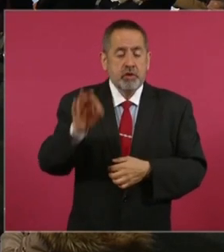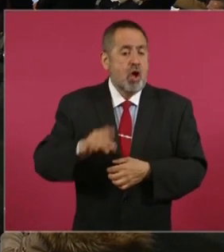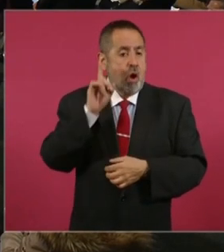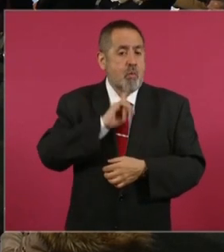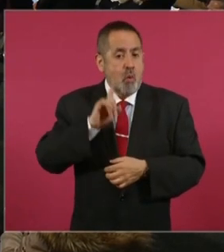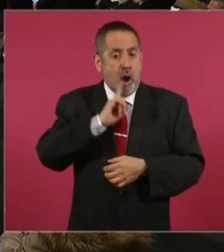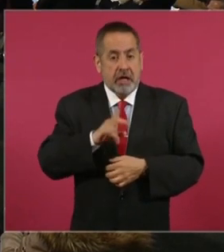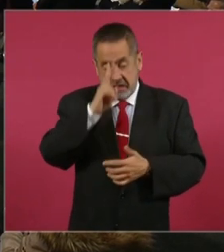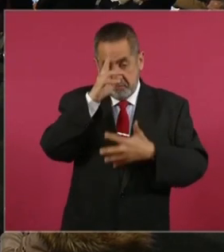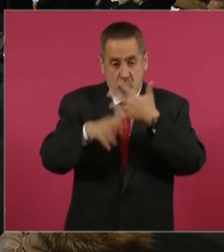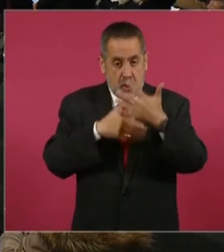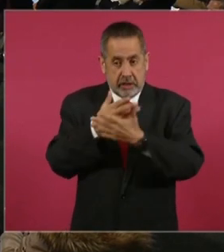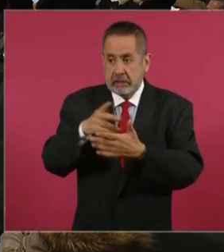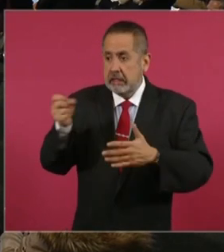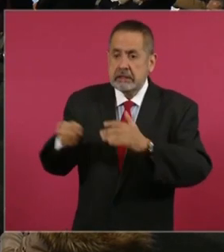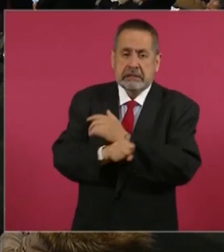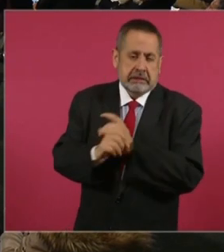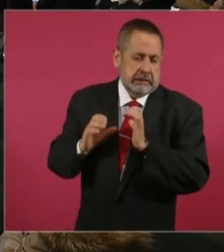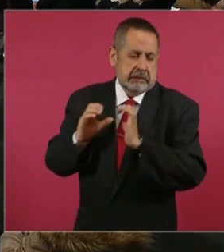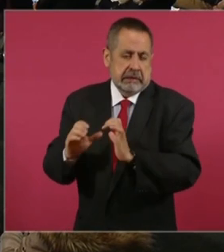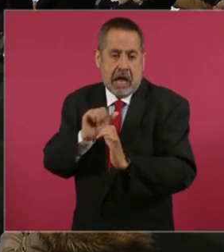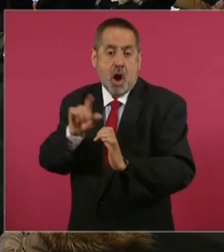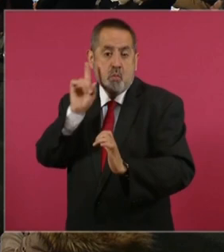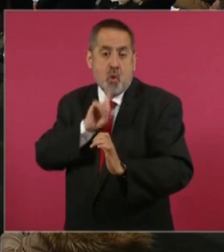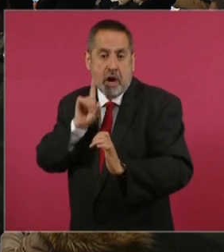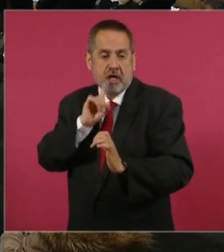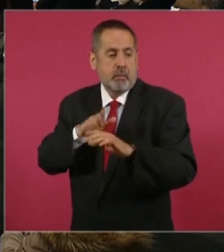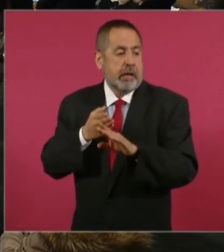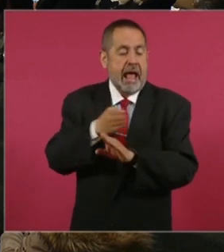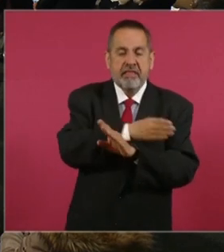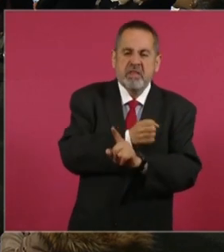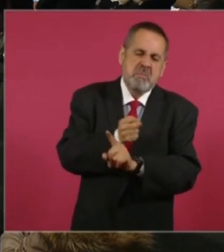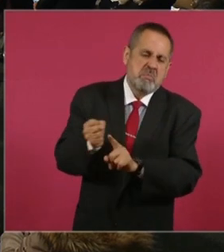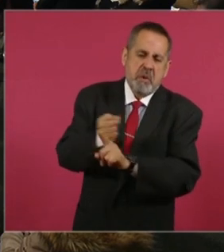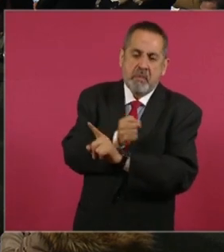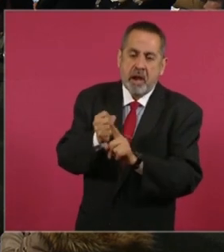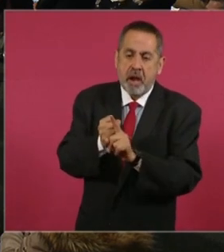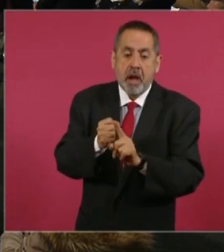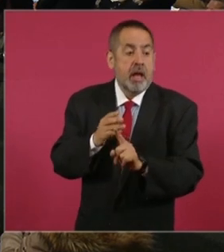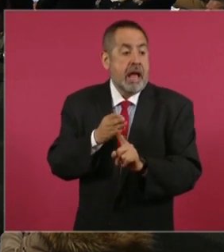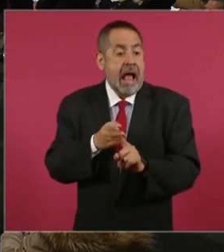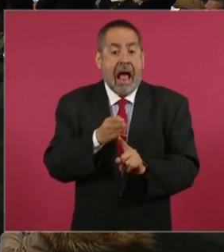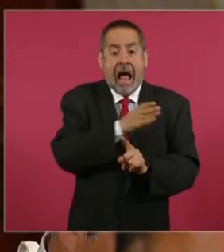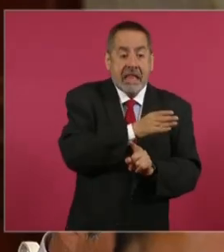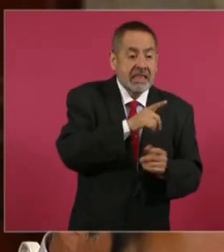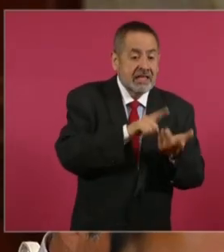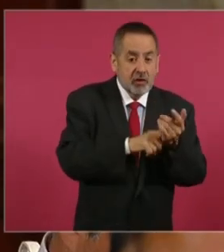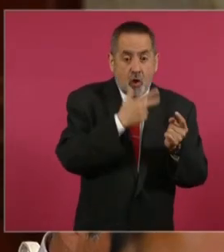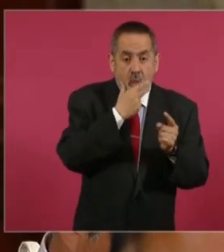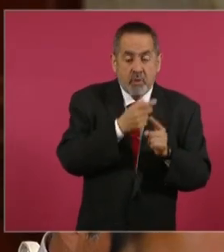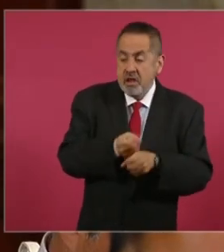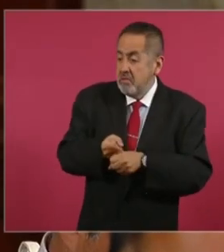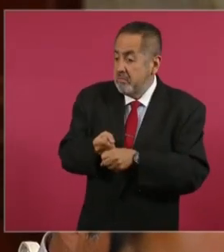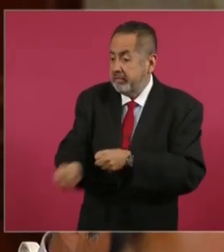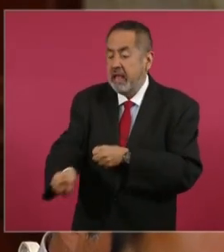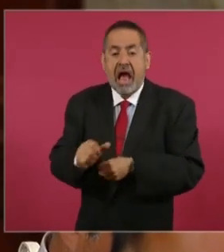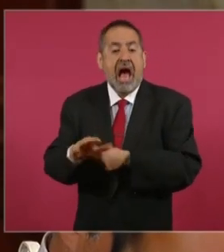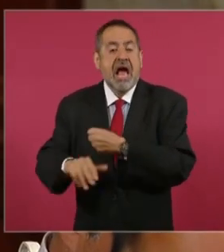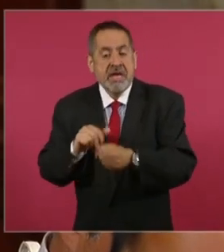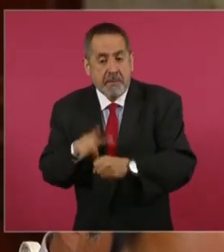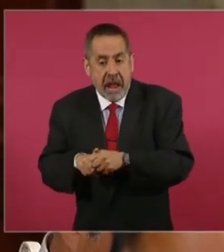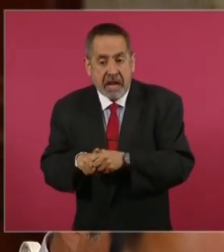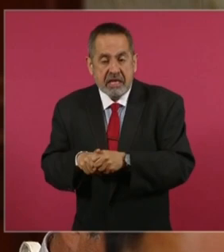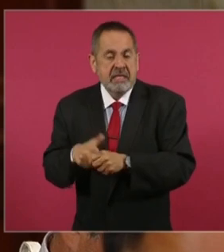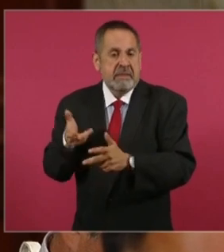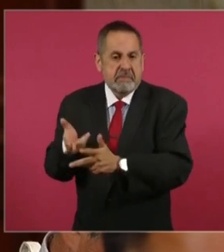violentadas que ingresan en refugios para mujeres y convivían con animales, refieren que su agresor había amenazado, herido,